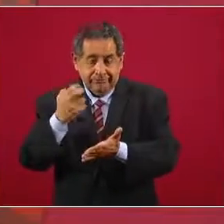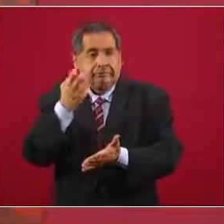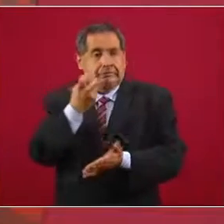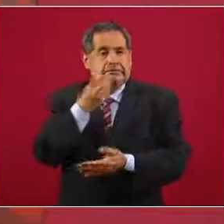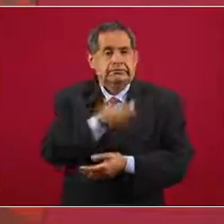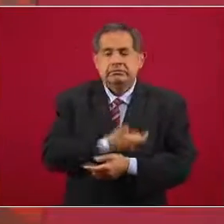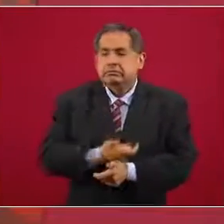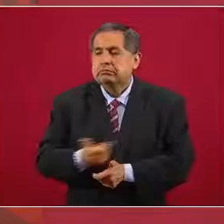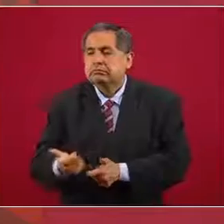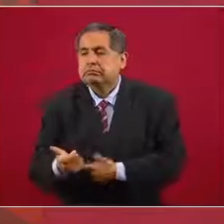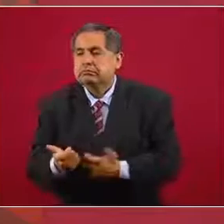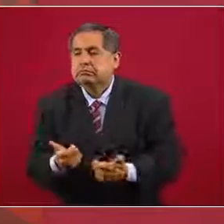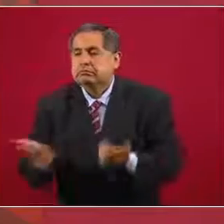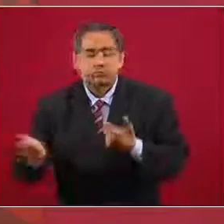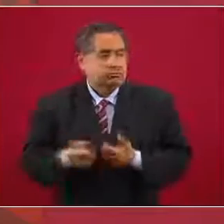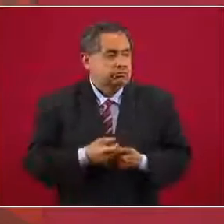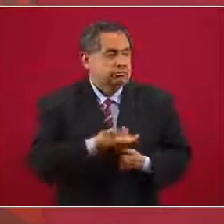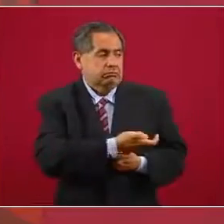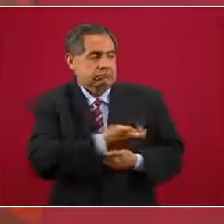que